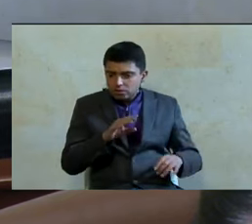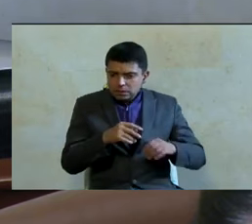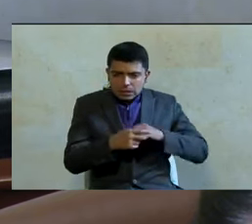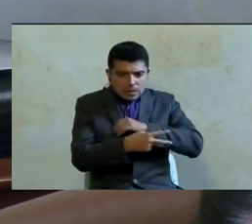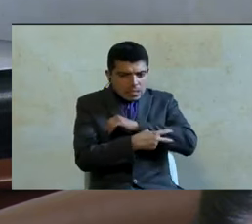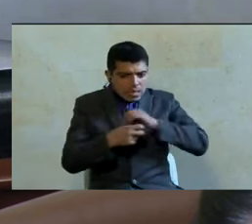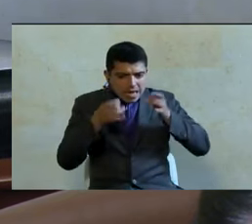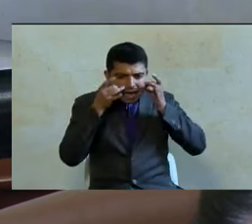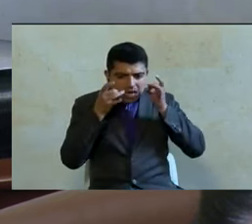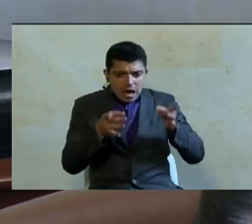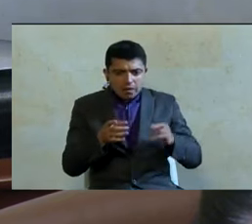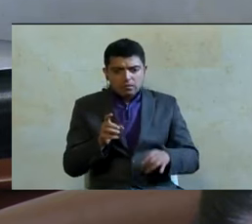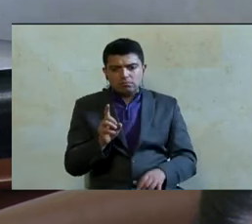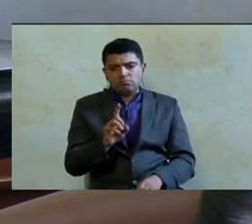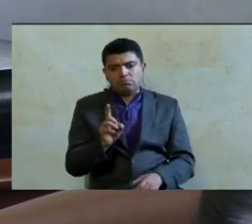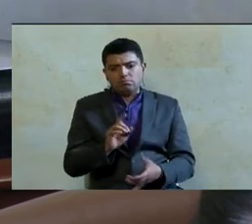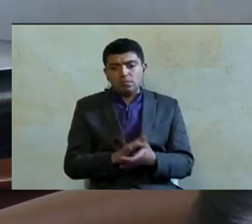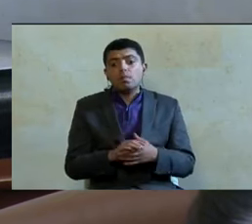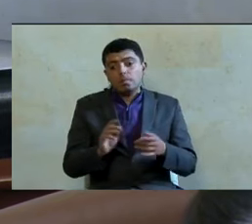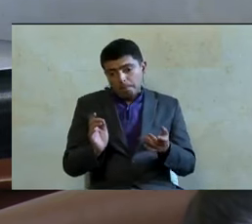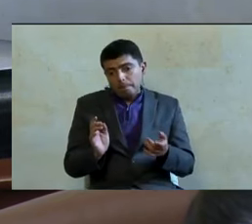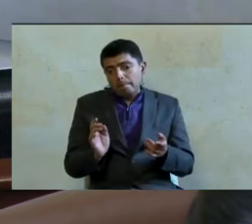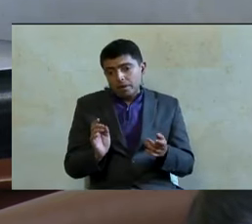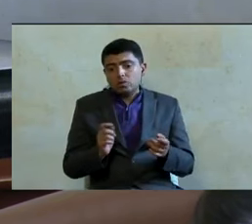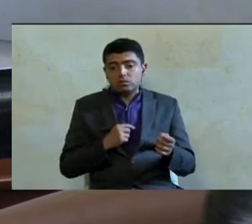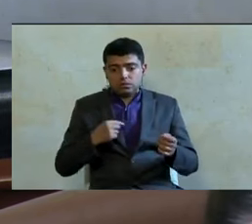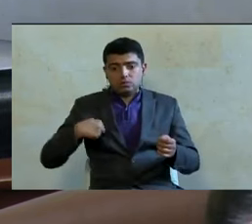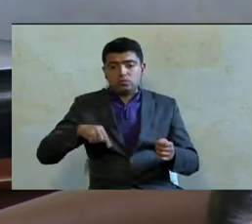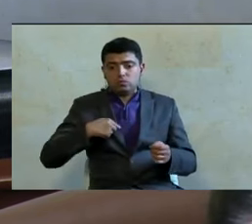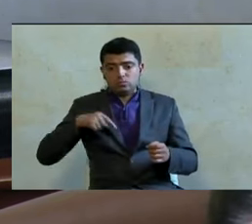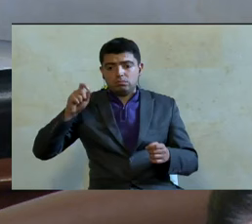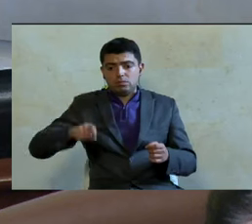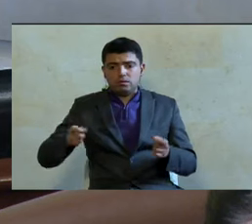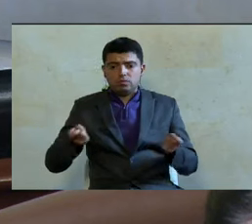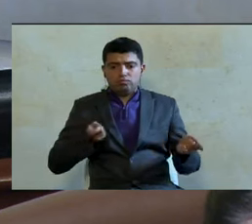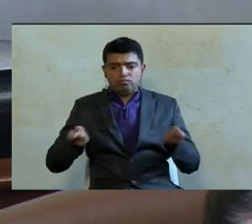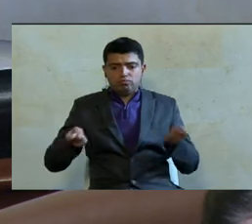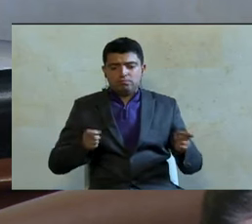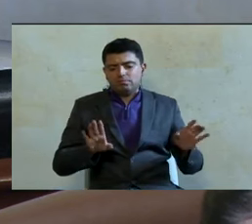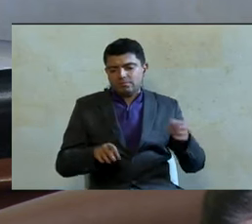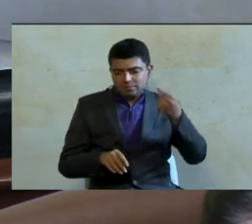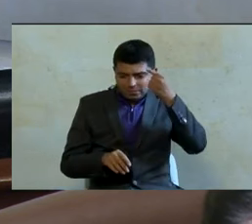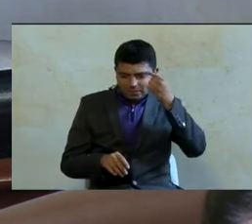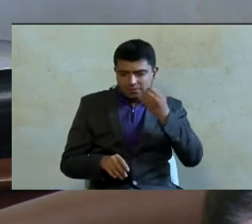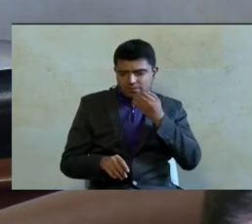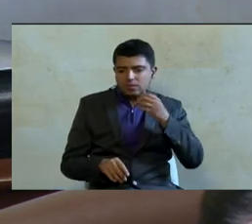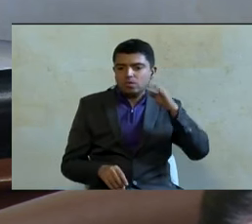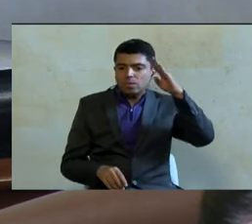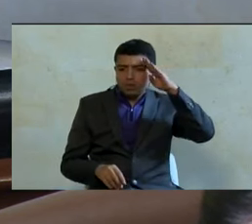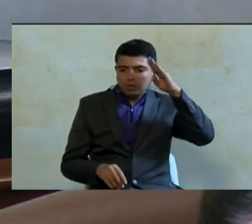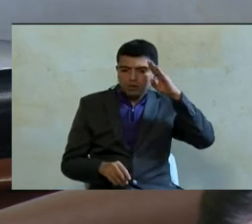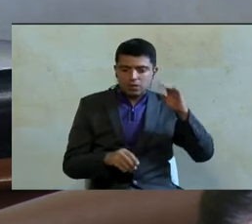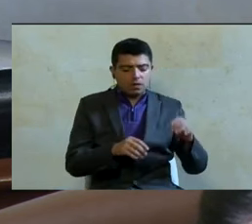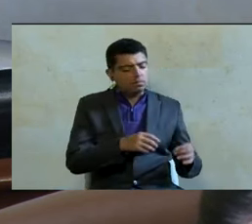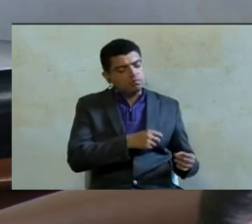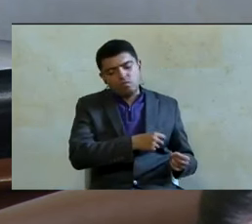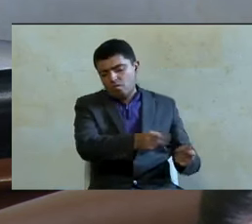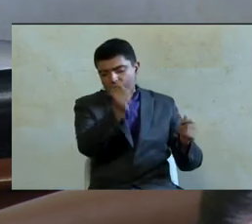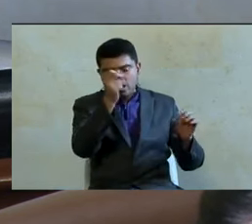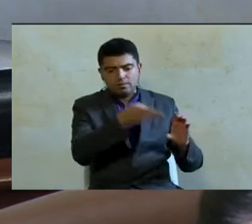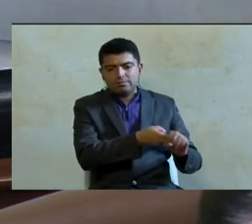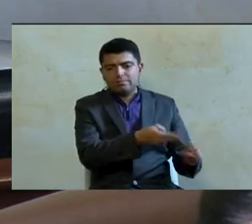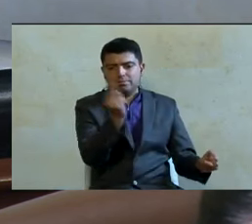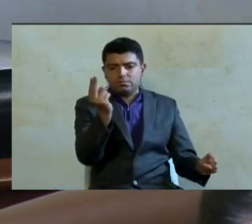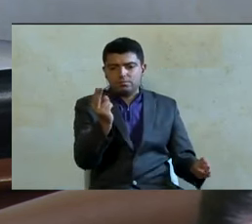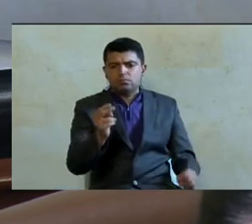si debemos ponerle alguna especie de control porque qué tal un policía corrupto expulsado de la institución